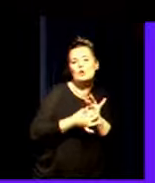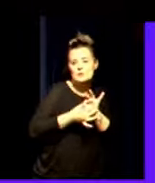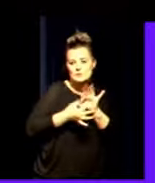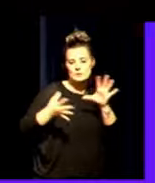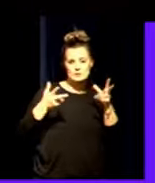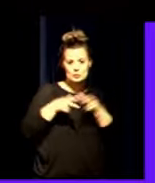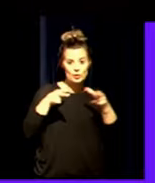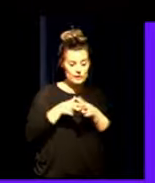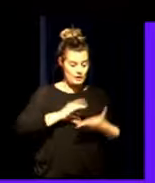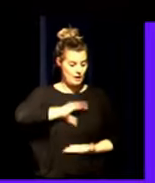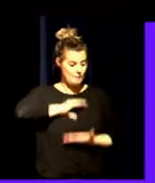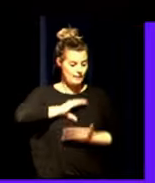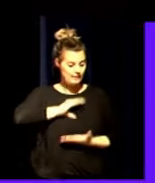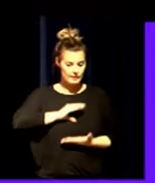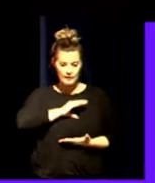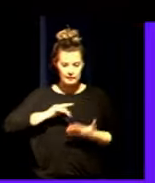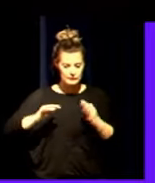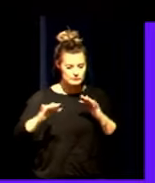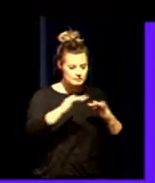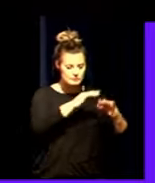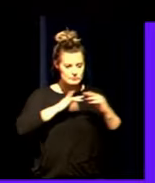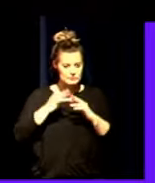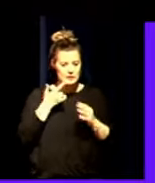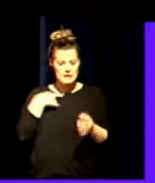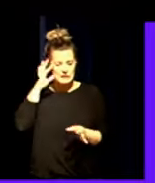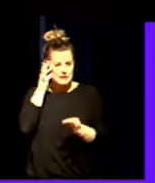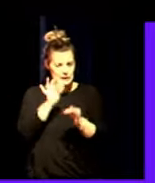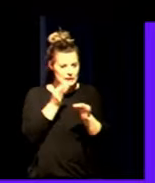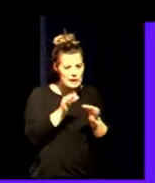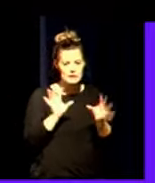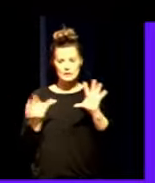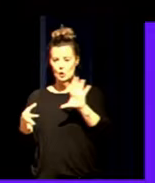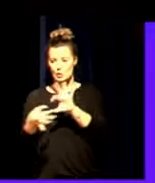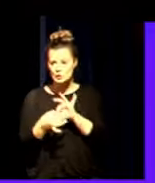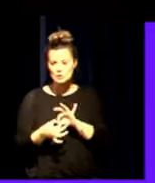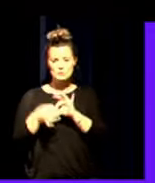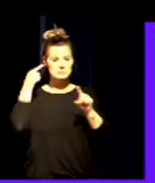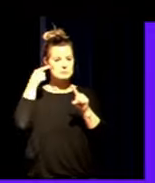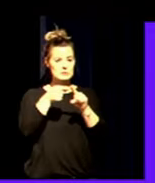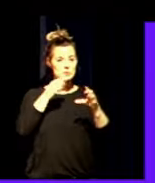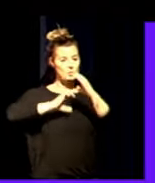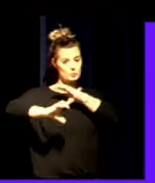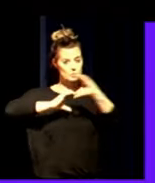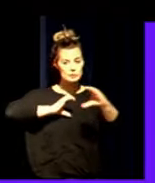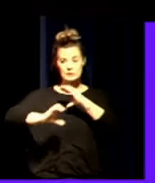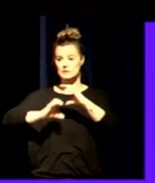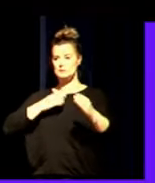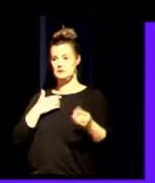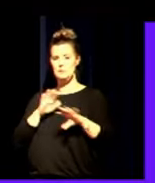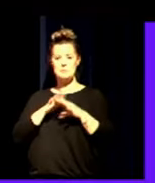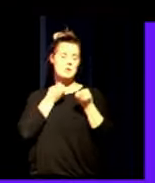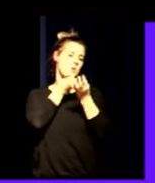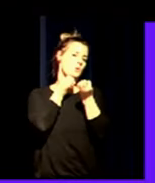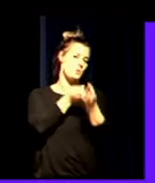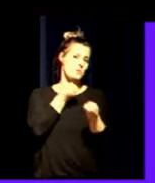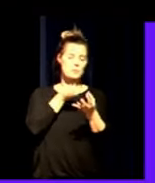tienen unos y otros de credibilidad, de conexión, para comunicarse preocupaciones. Por